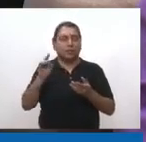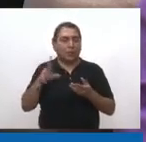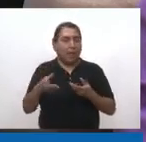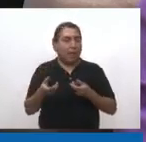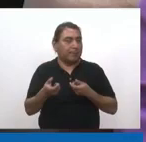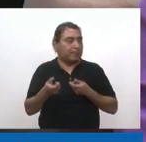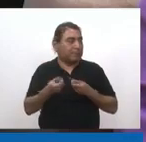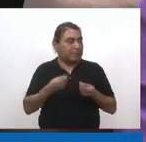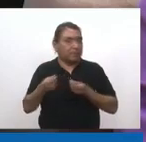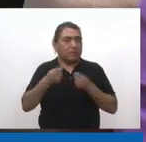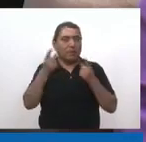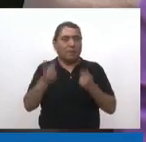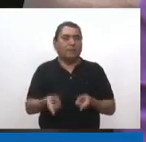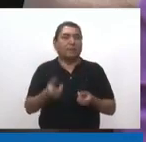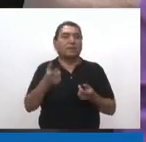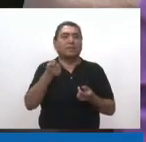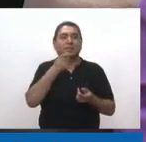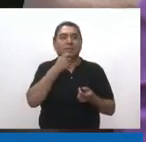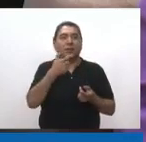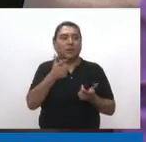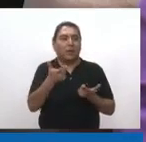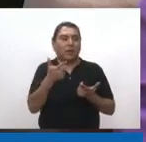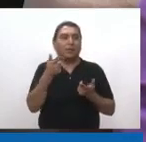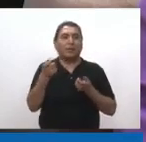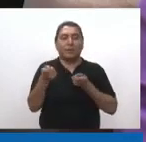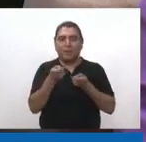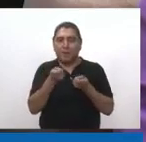ausencia absoluta de arbitrariedad o manipulabilidad.